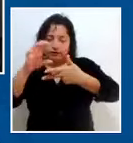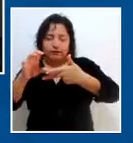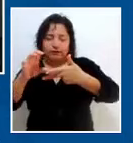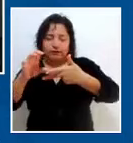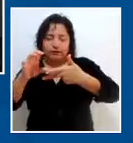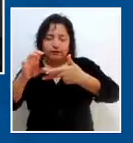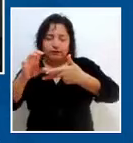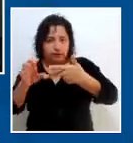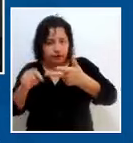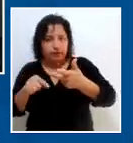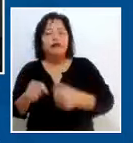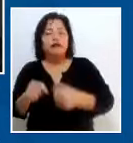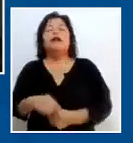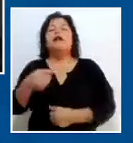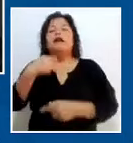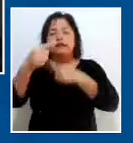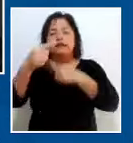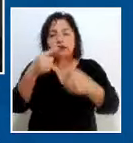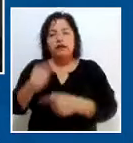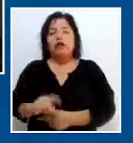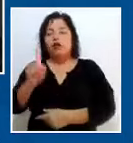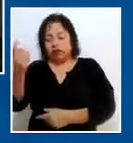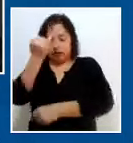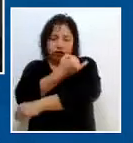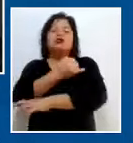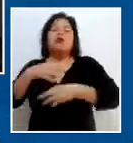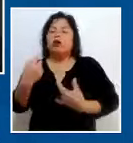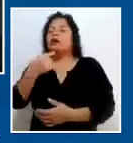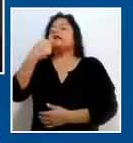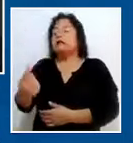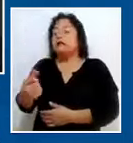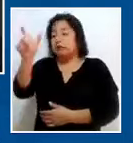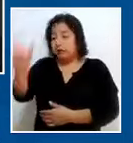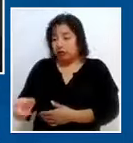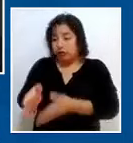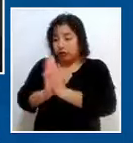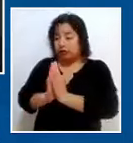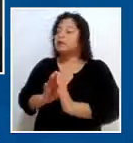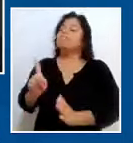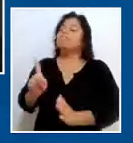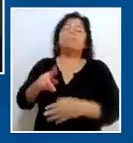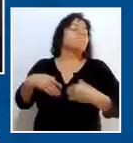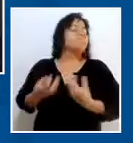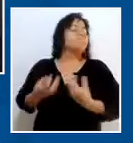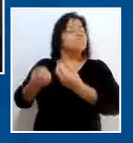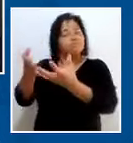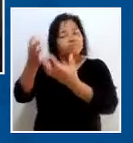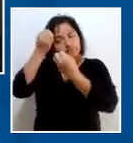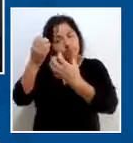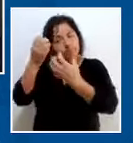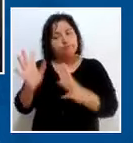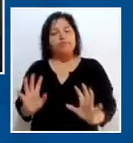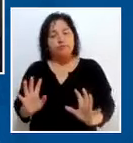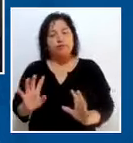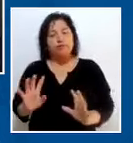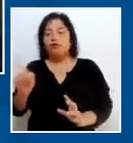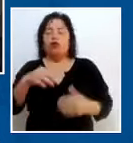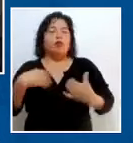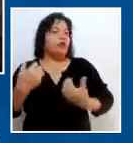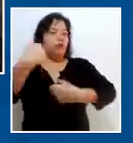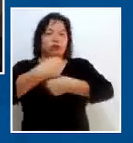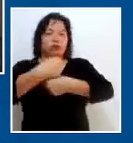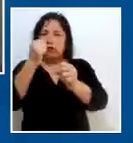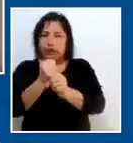te he mencionado, una entidad puede válidamente denegar el acceso a la información. No podemos crear